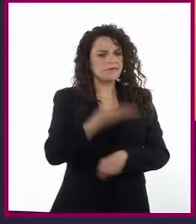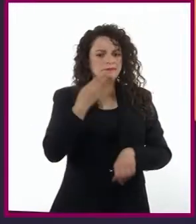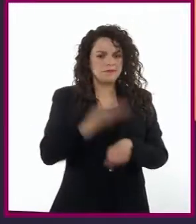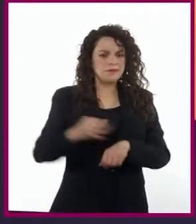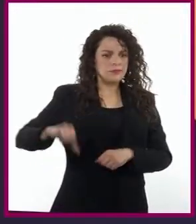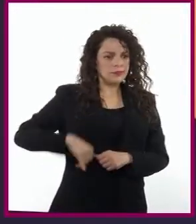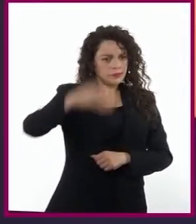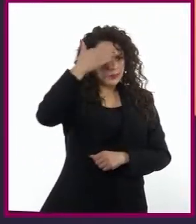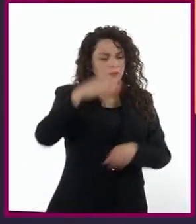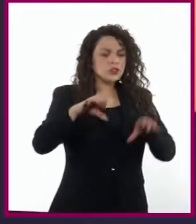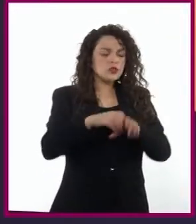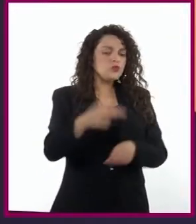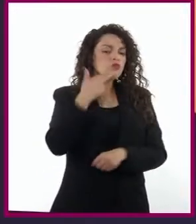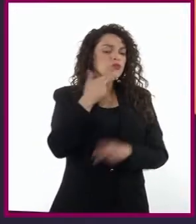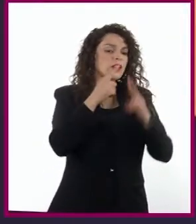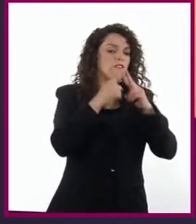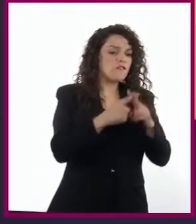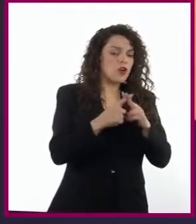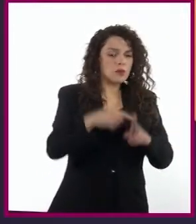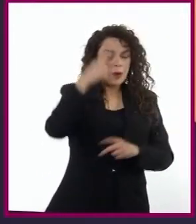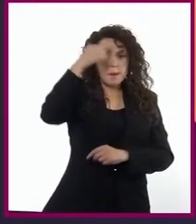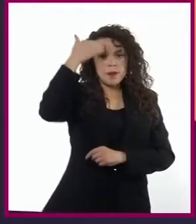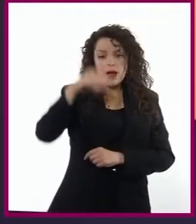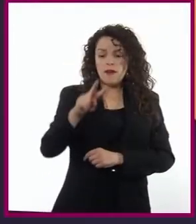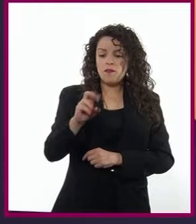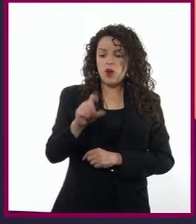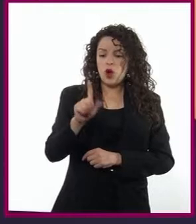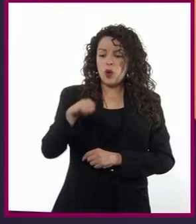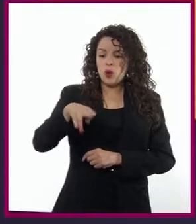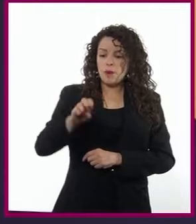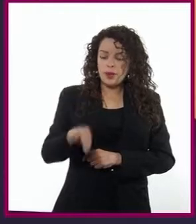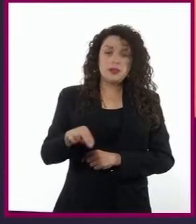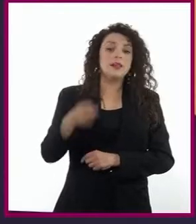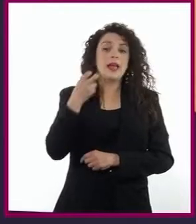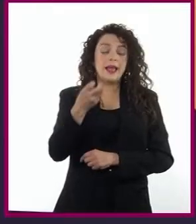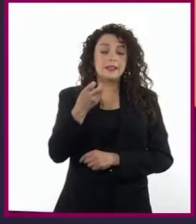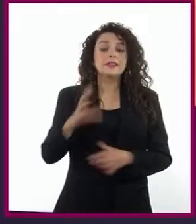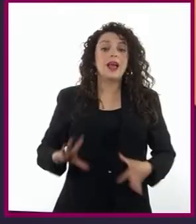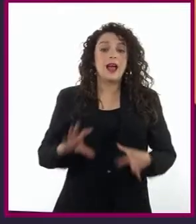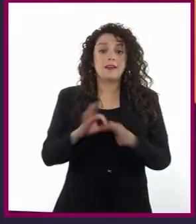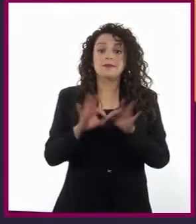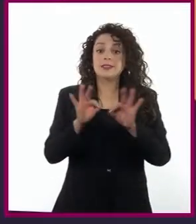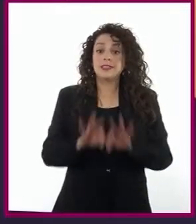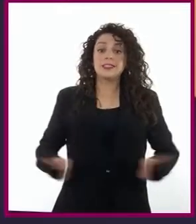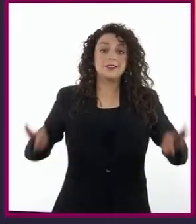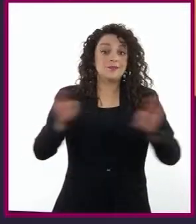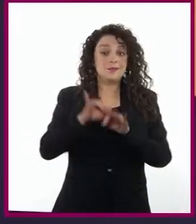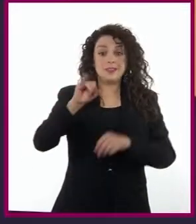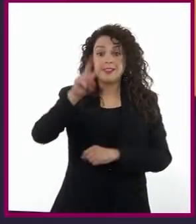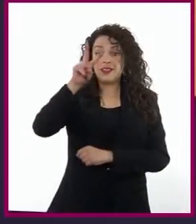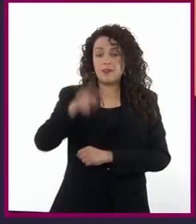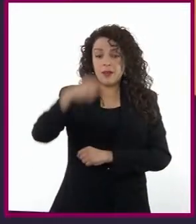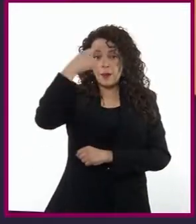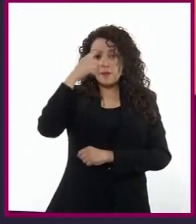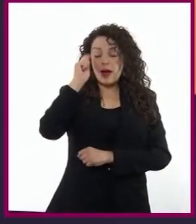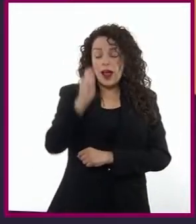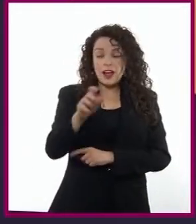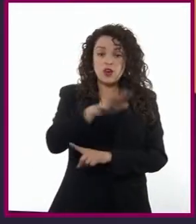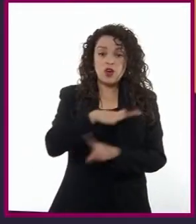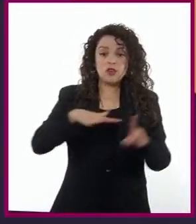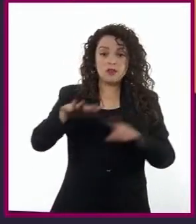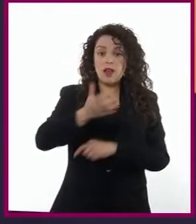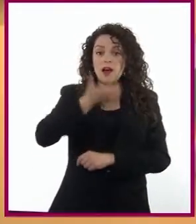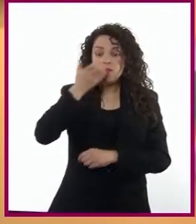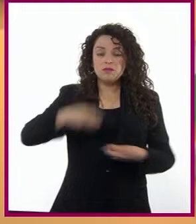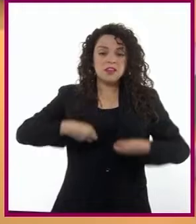para calcular el volumen de ciertas figuras geométricas. Dicho conocimiento tiene relevancia fundamental en nuestro contexto